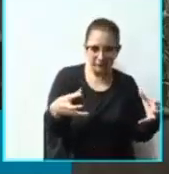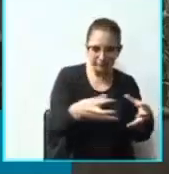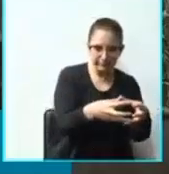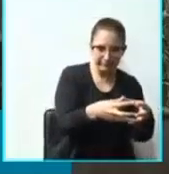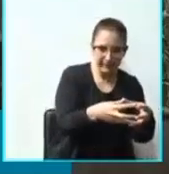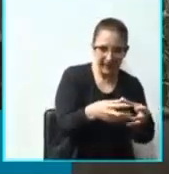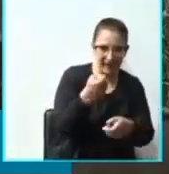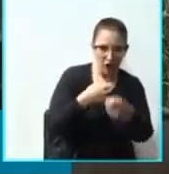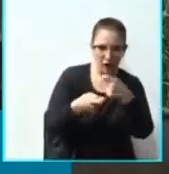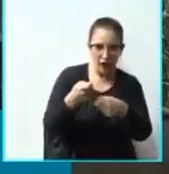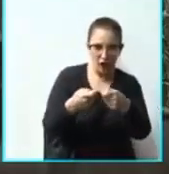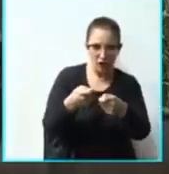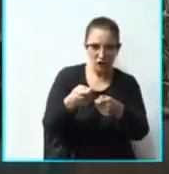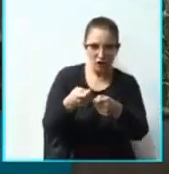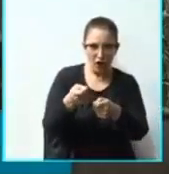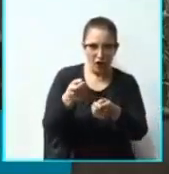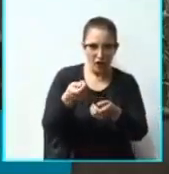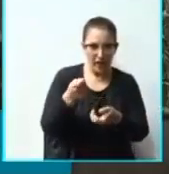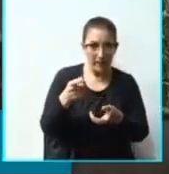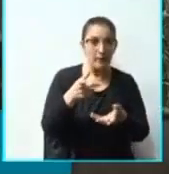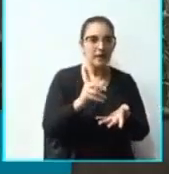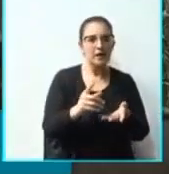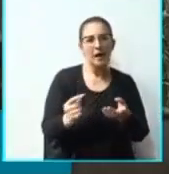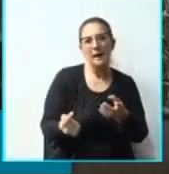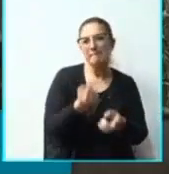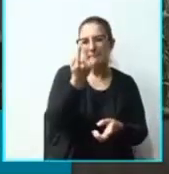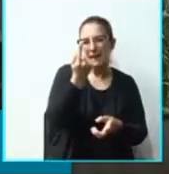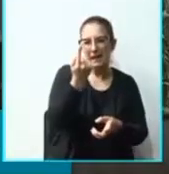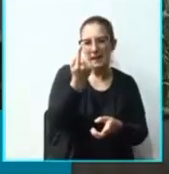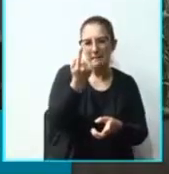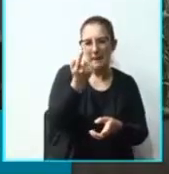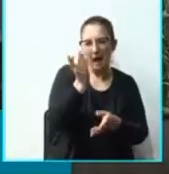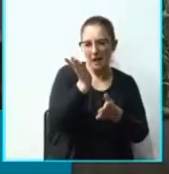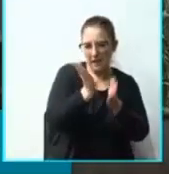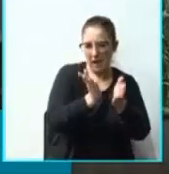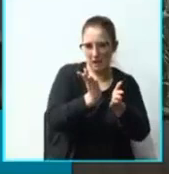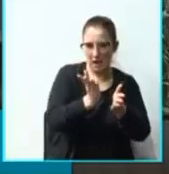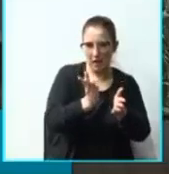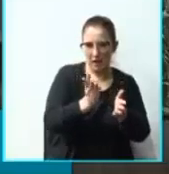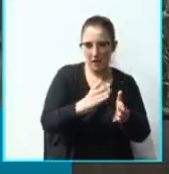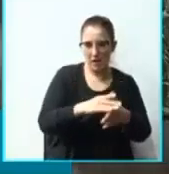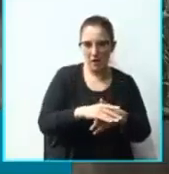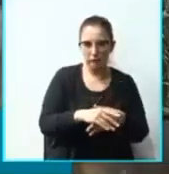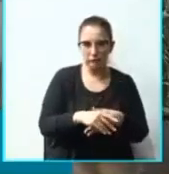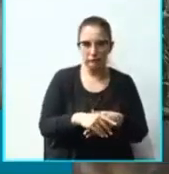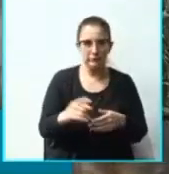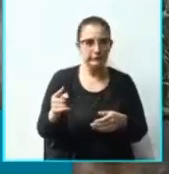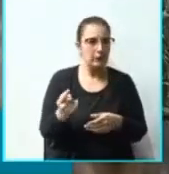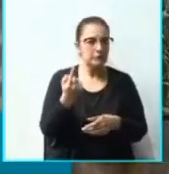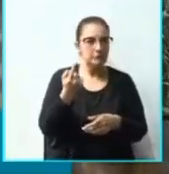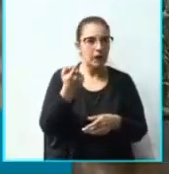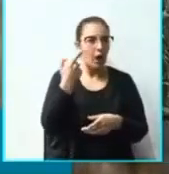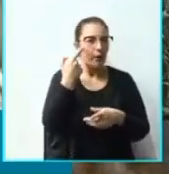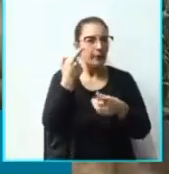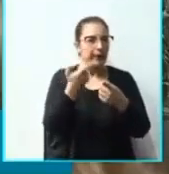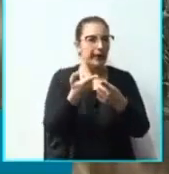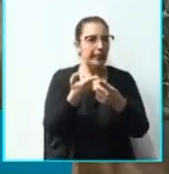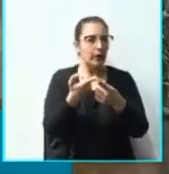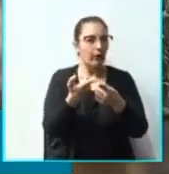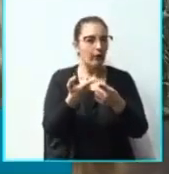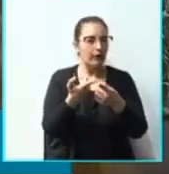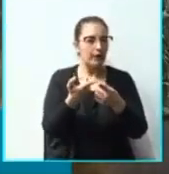inmobiliarios. El primer genocidio cometido en estas tierras tuvo como objetivo la